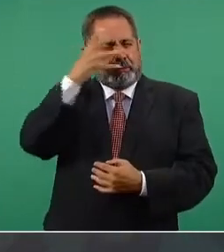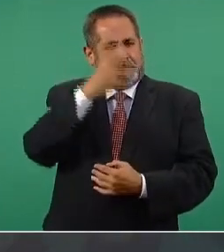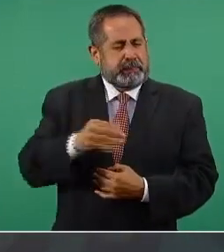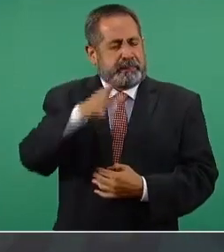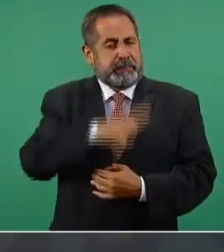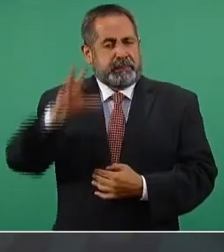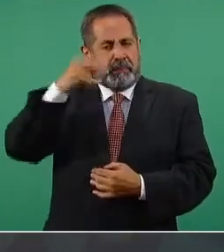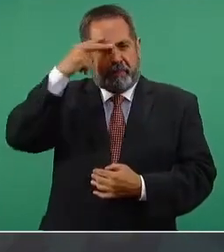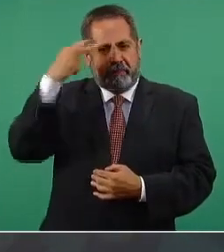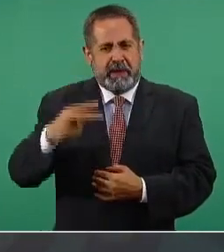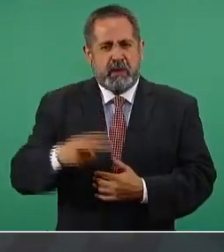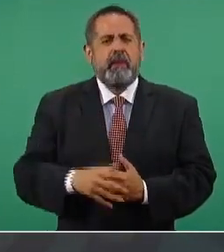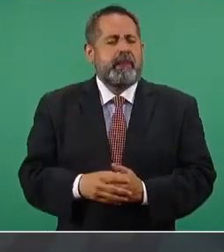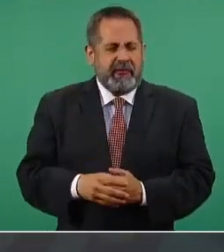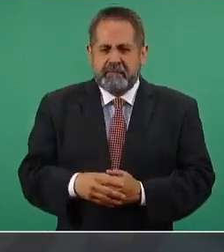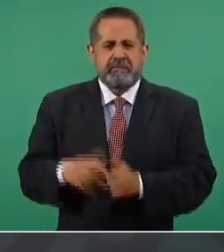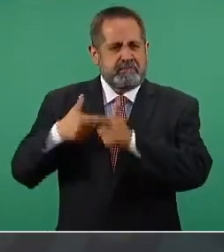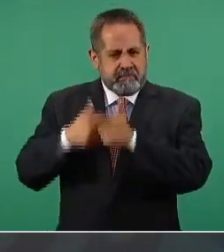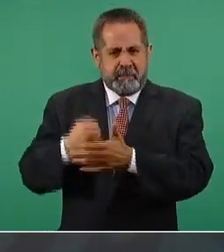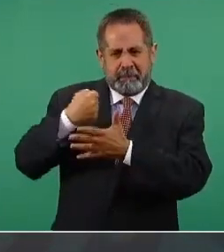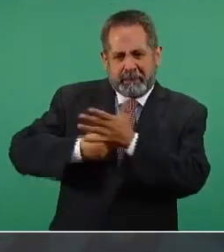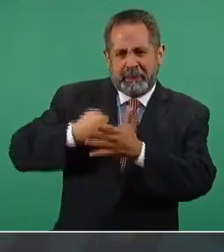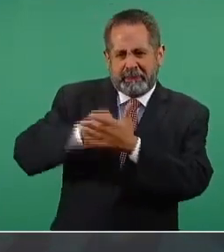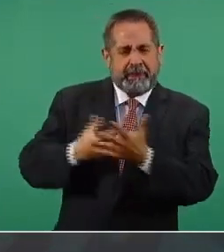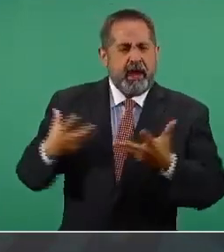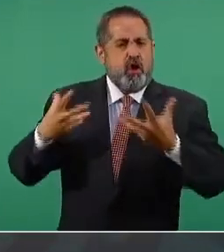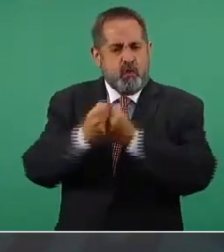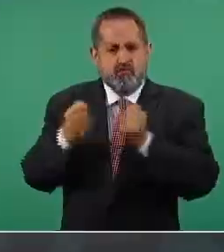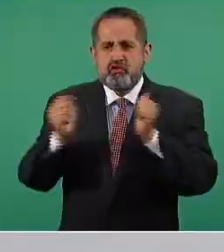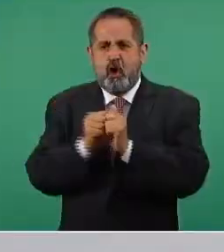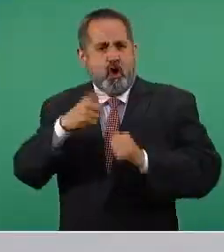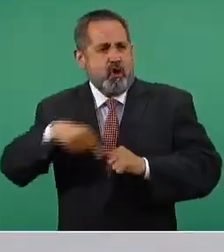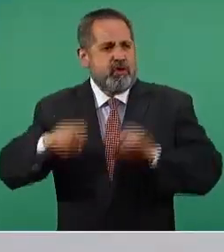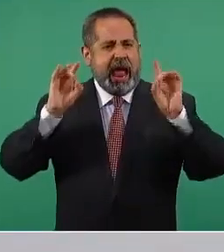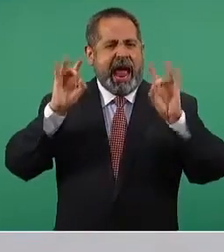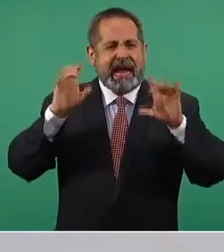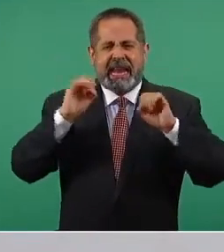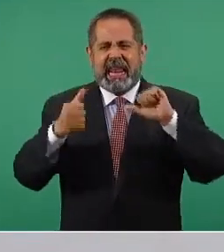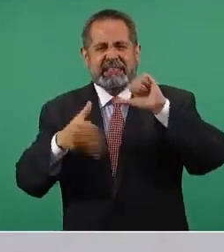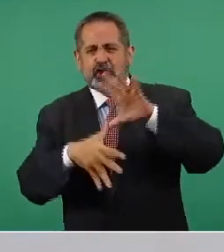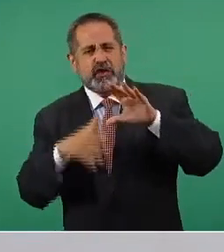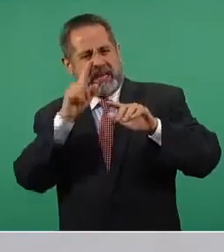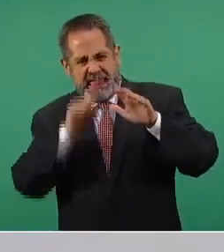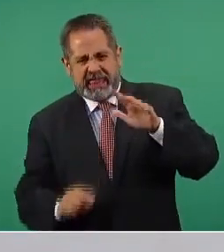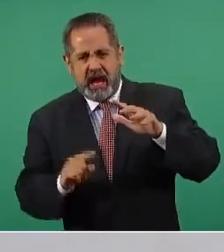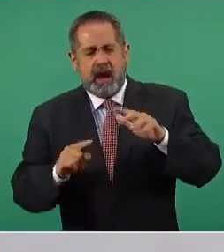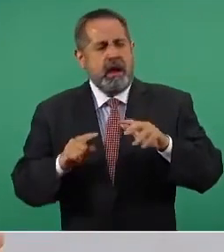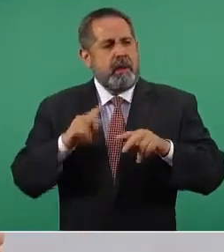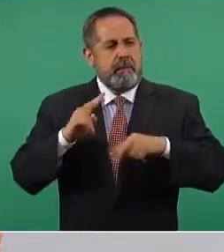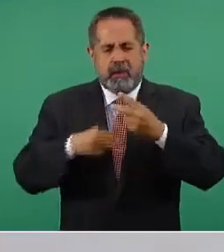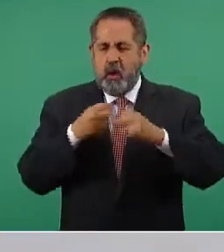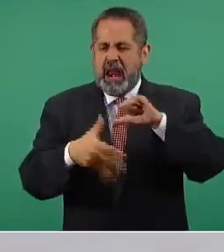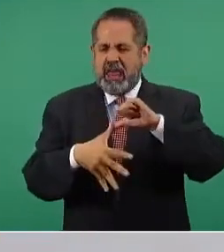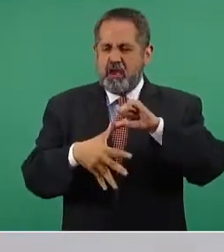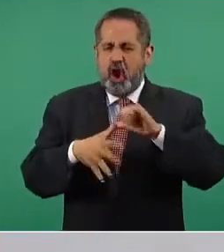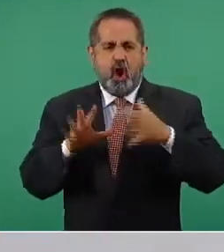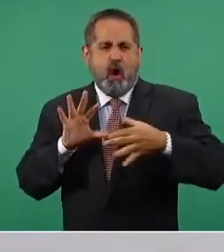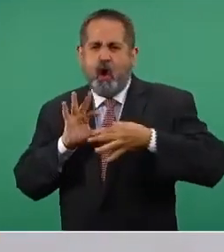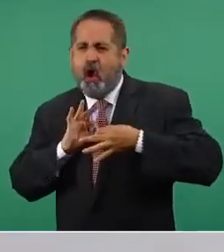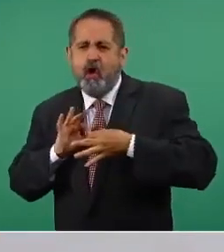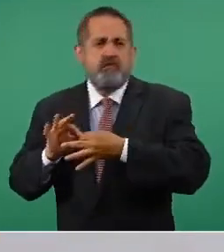Y seguiremos luchando junto con los ángeles del continente para construir una Latinoamérica